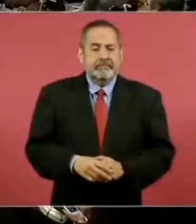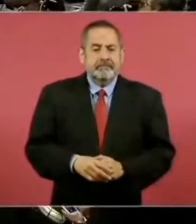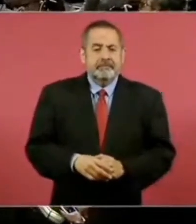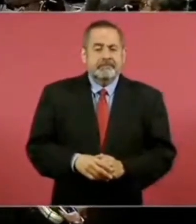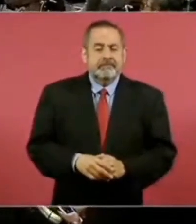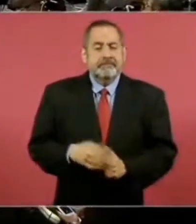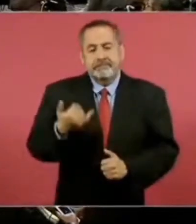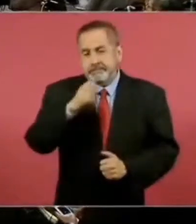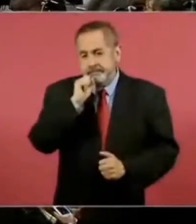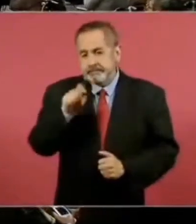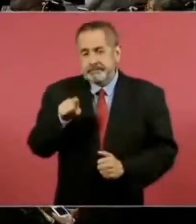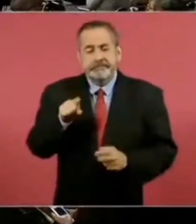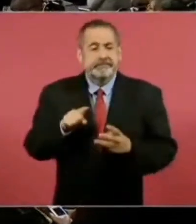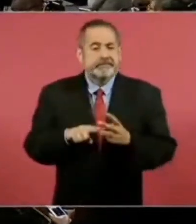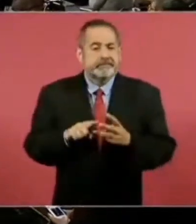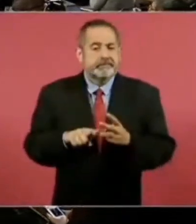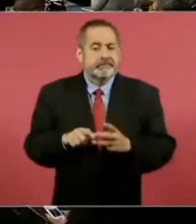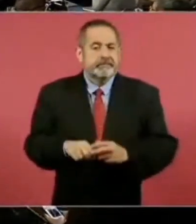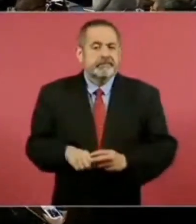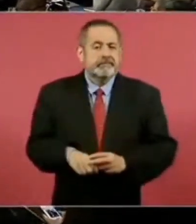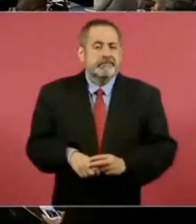Incluso